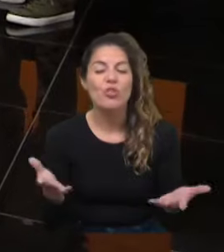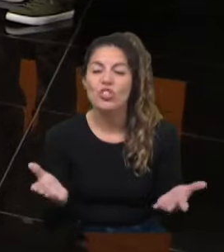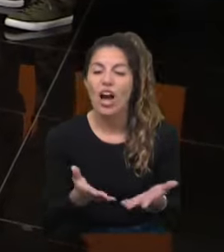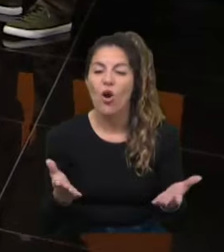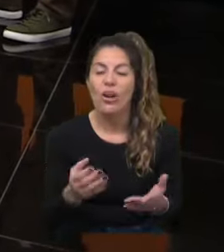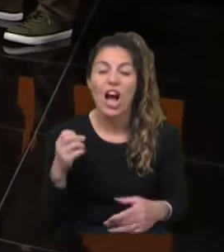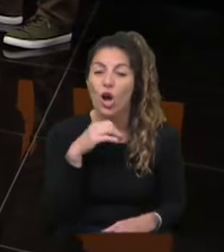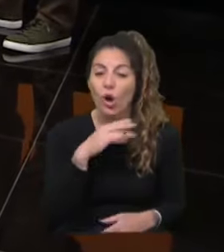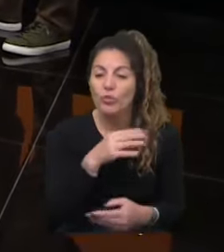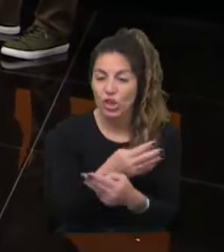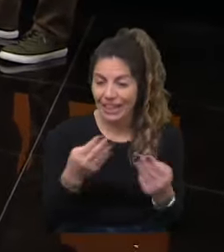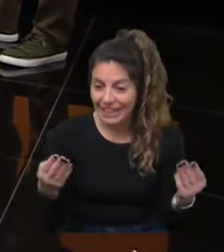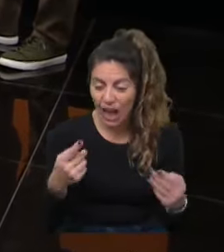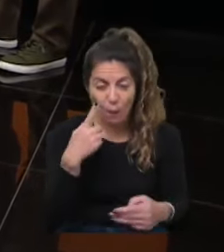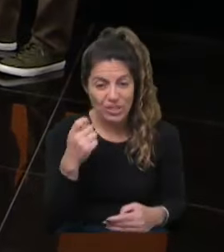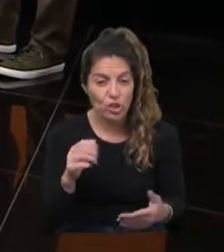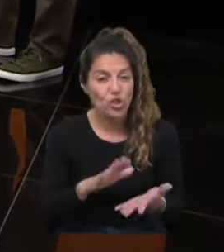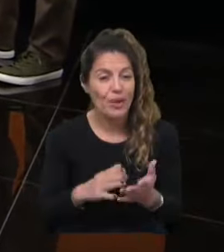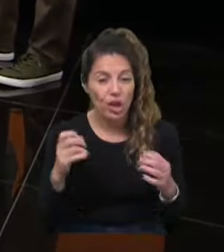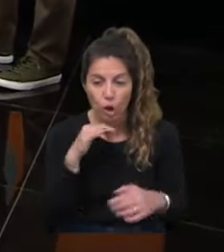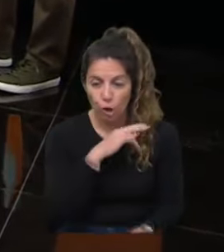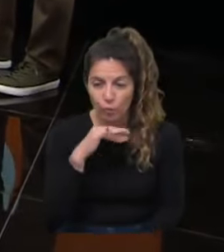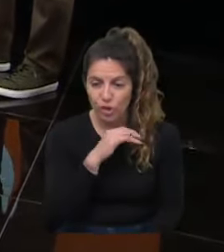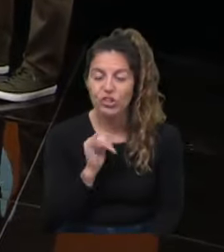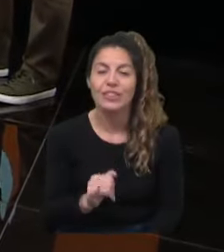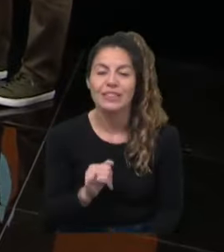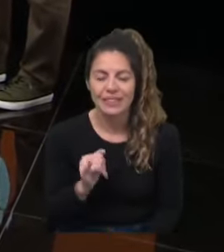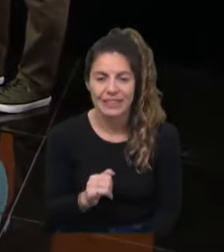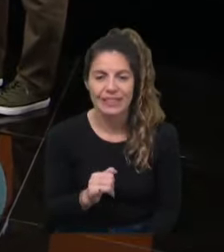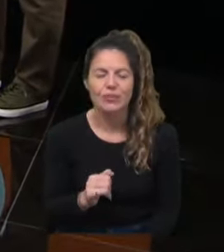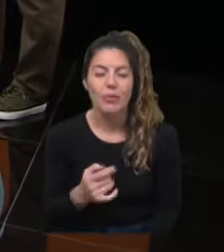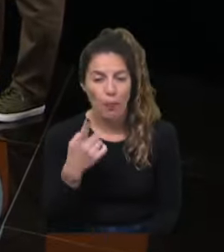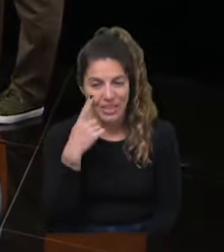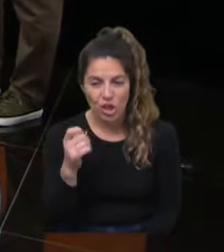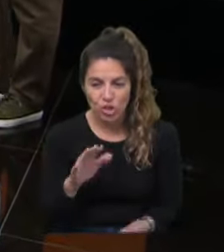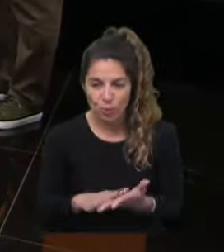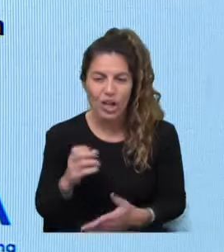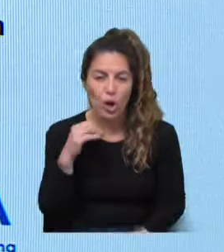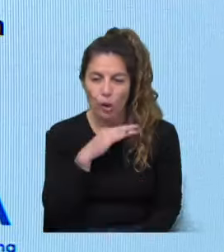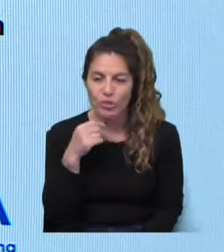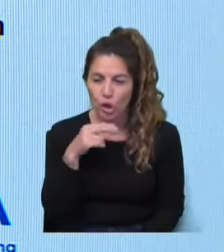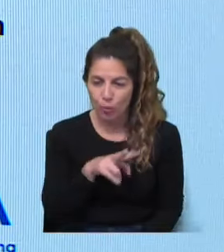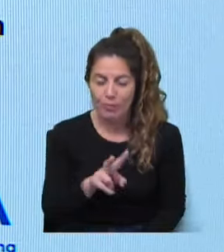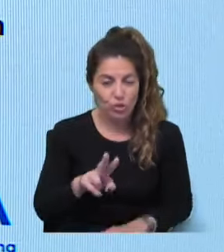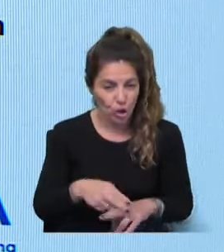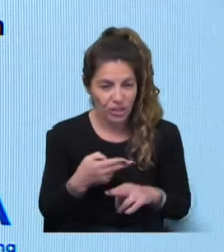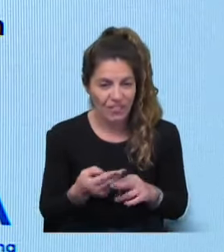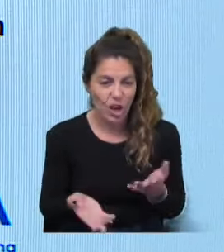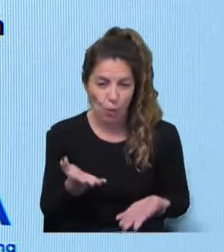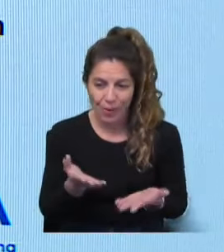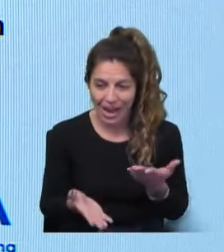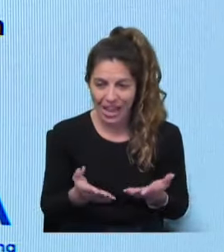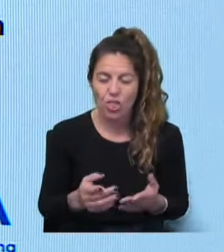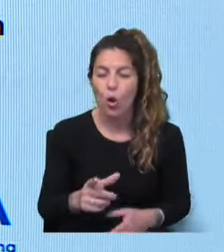la corrupción en general, a las percepciones sobre corrupción. Exacto. Vamos entonces a las percepciones sobre corrupción. Acá lo traemos nuevamente comparado